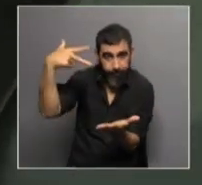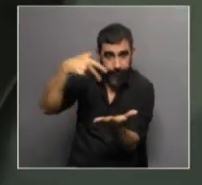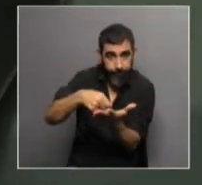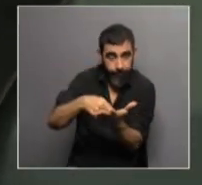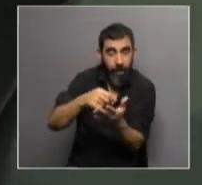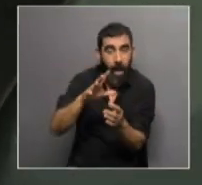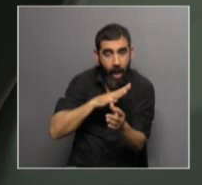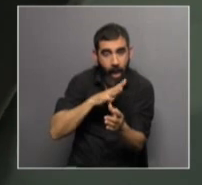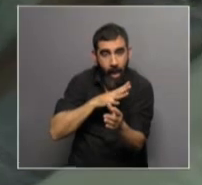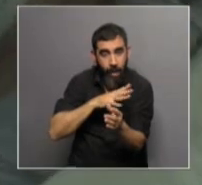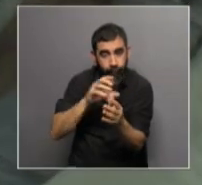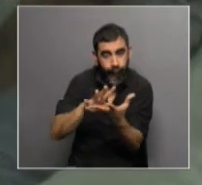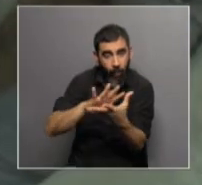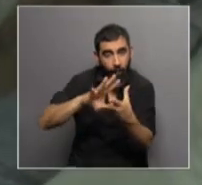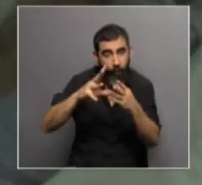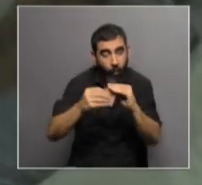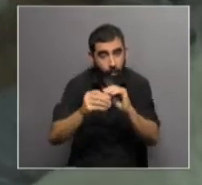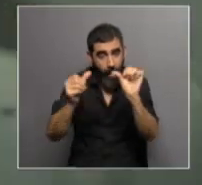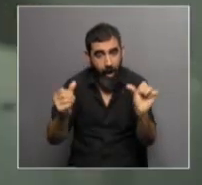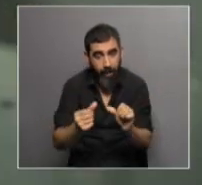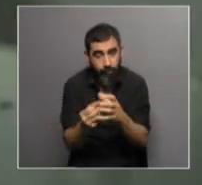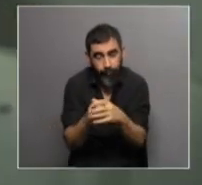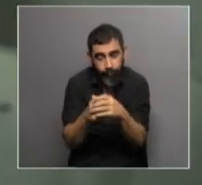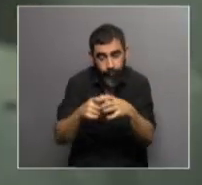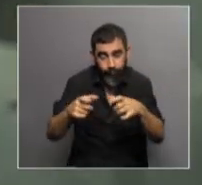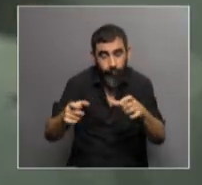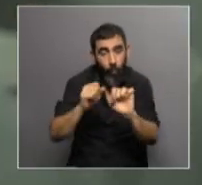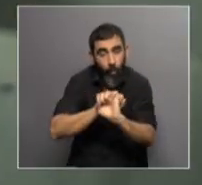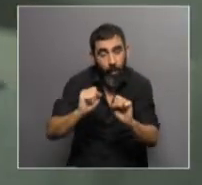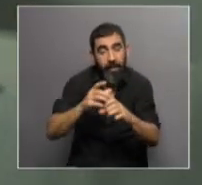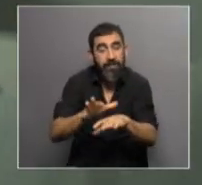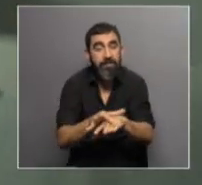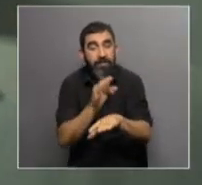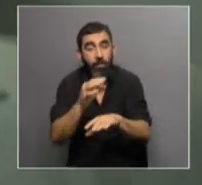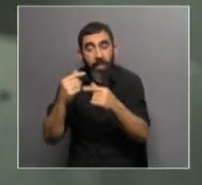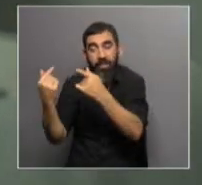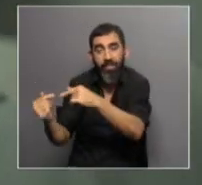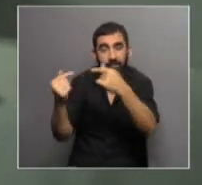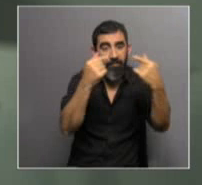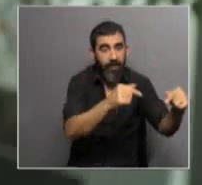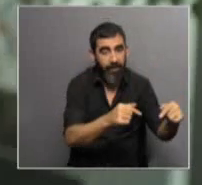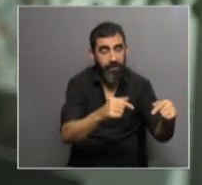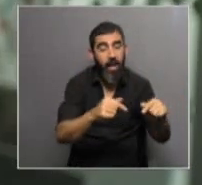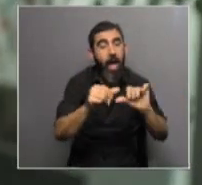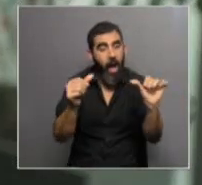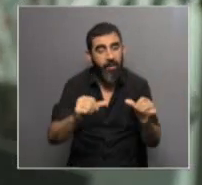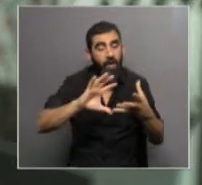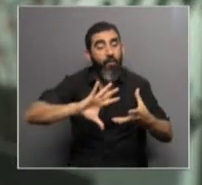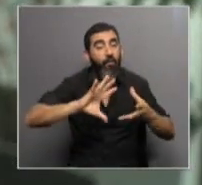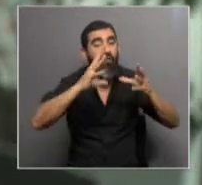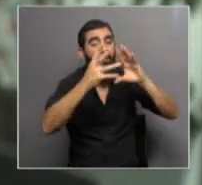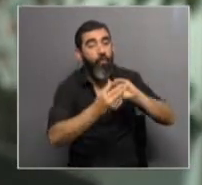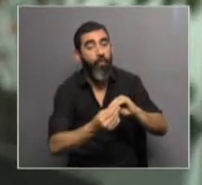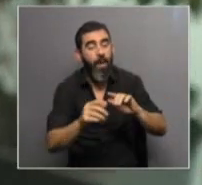proporcionamos una matriz y los factores de crecimiento necesario para que esa células madre se diferencie y genere esa estructura